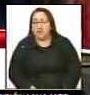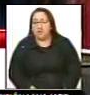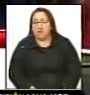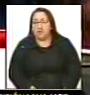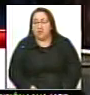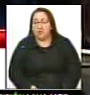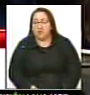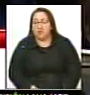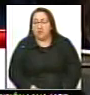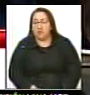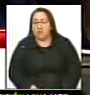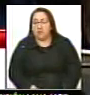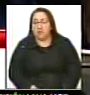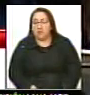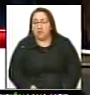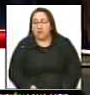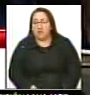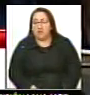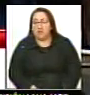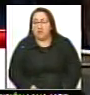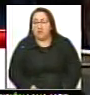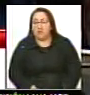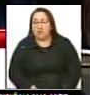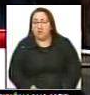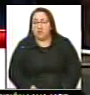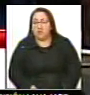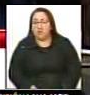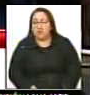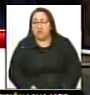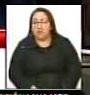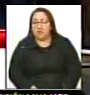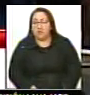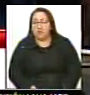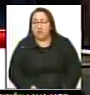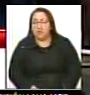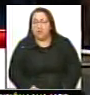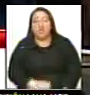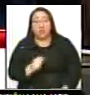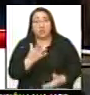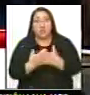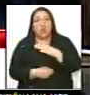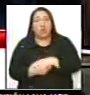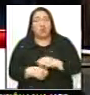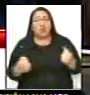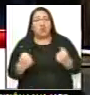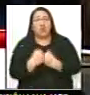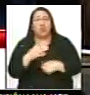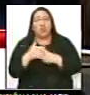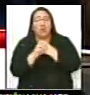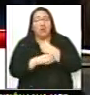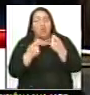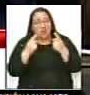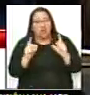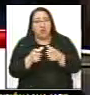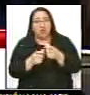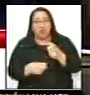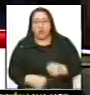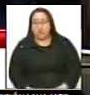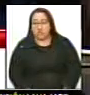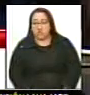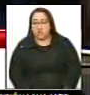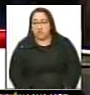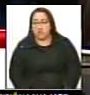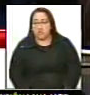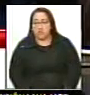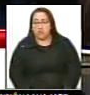Para que culmine, ¿no? La corrupción afecta a todo el país, obviamente. Y ahí estoy totalmente de acuerdo con el congresista. El Club de